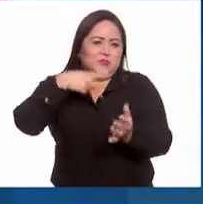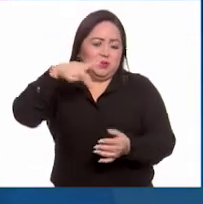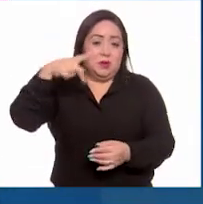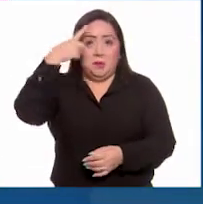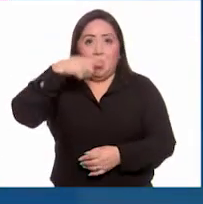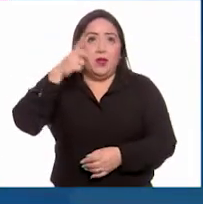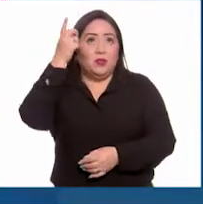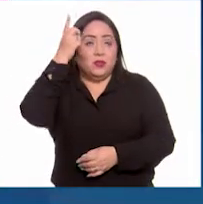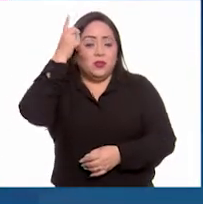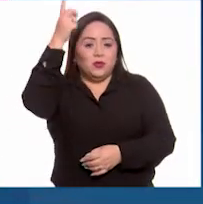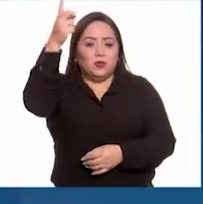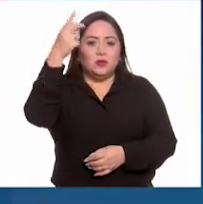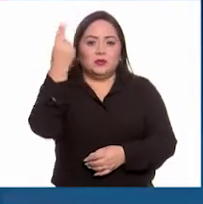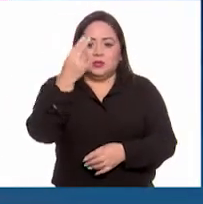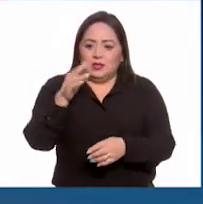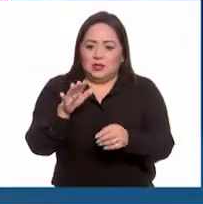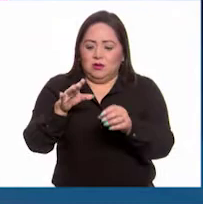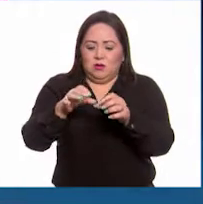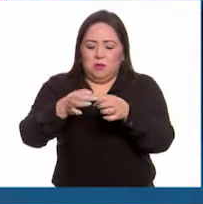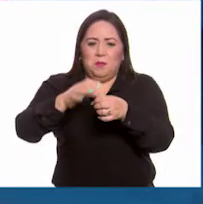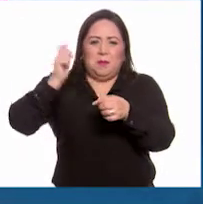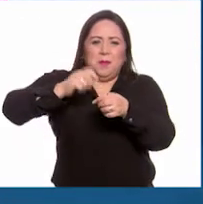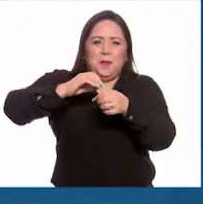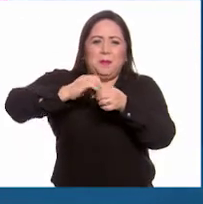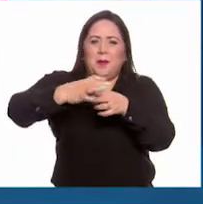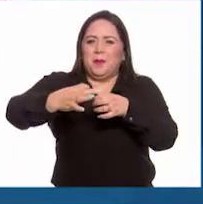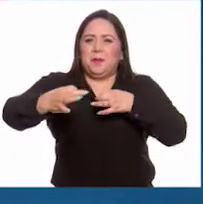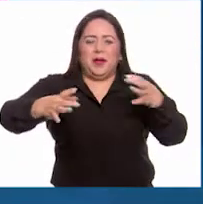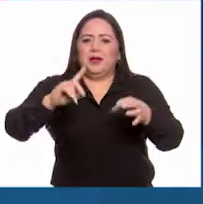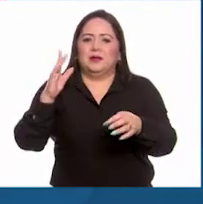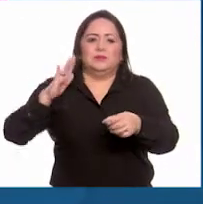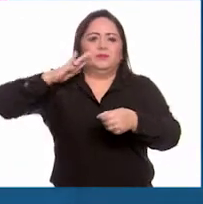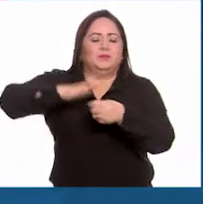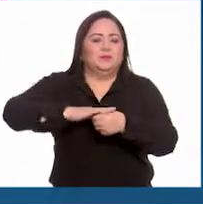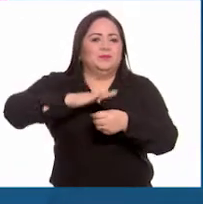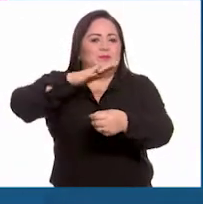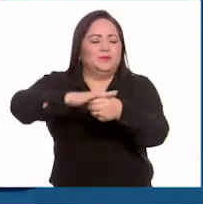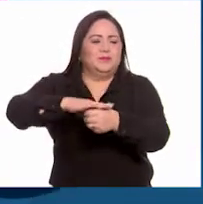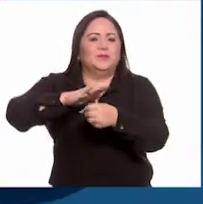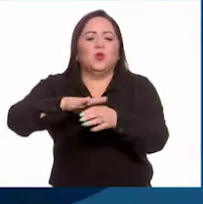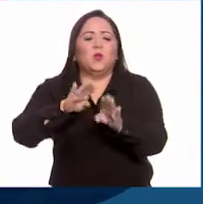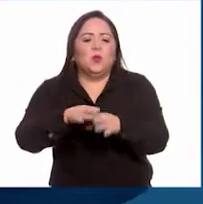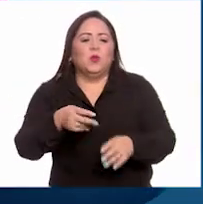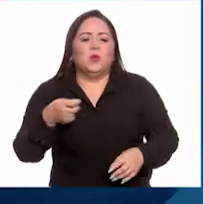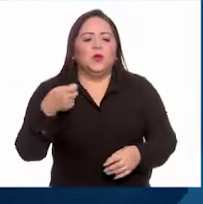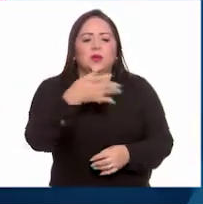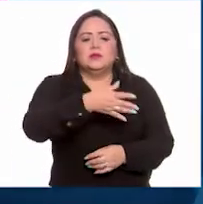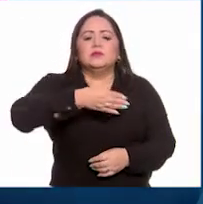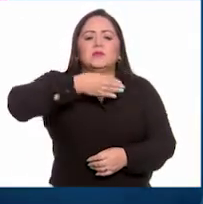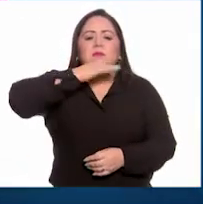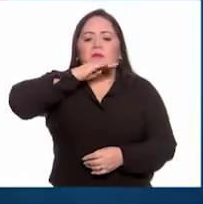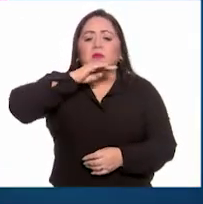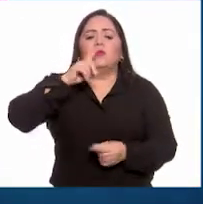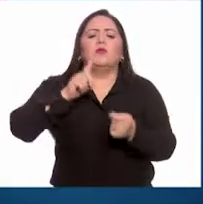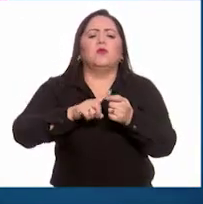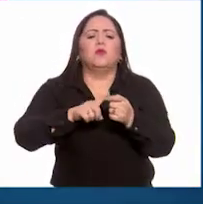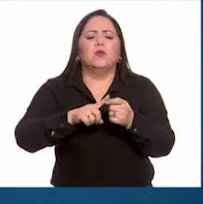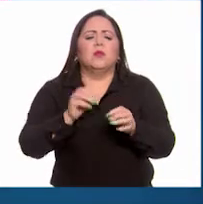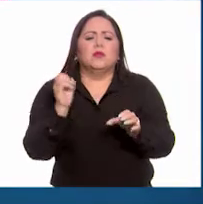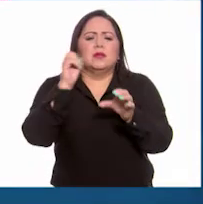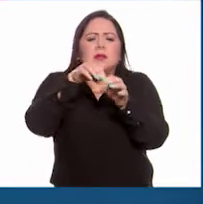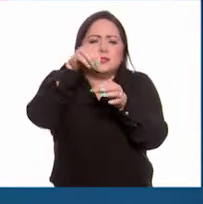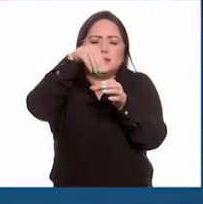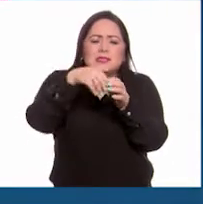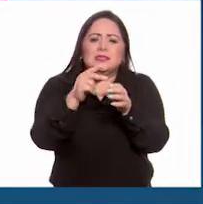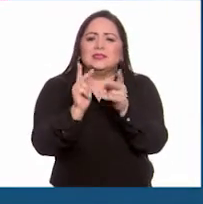que los dioses tapen los agujeros que se hicieron con la herramienta puntiaguda, llamada sembrador, en donde se depositaron